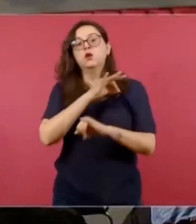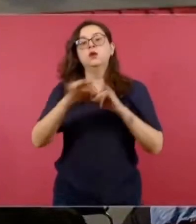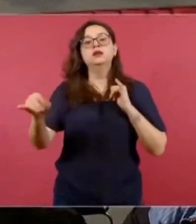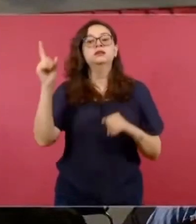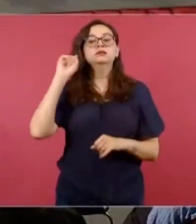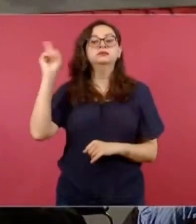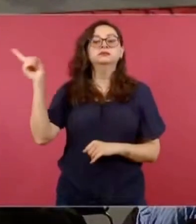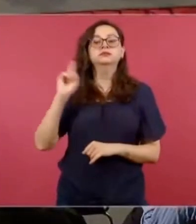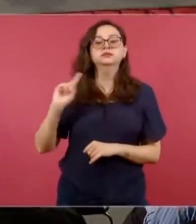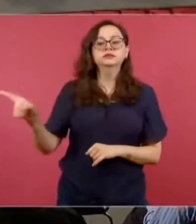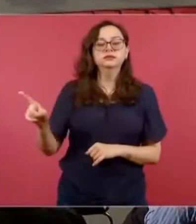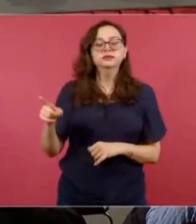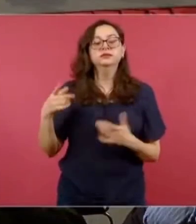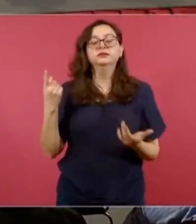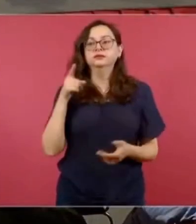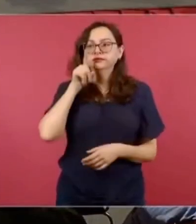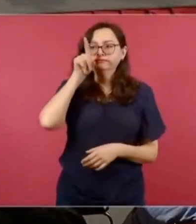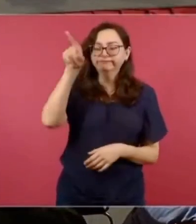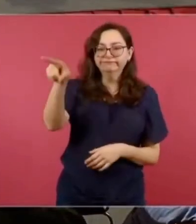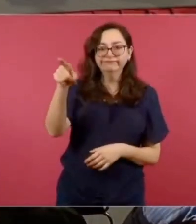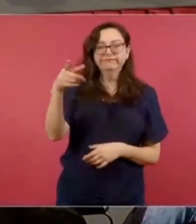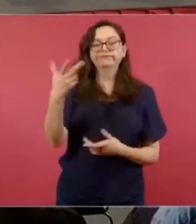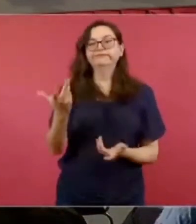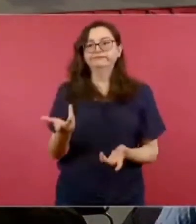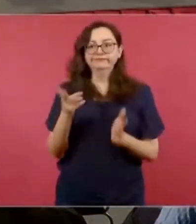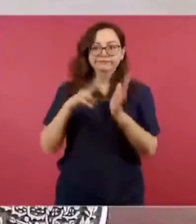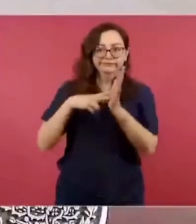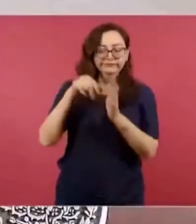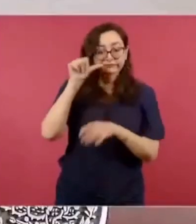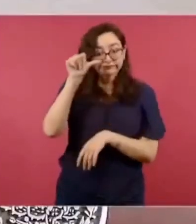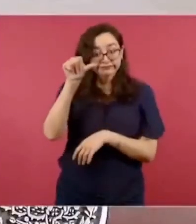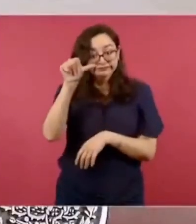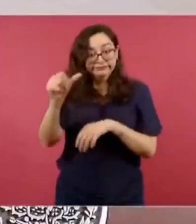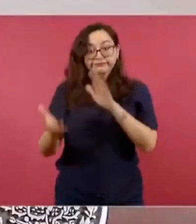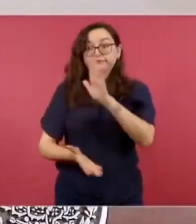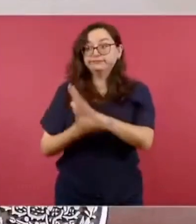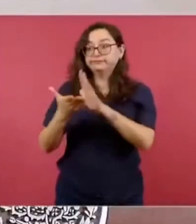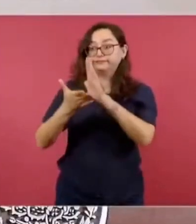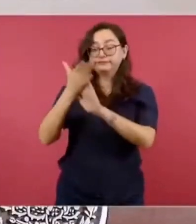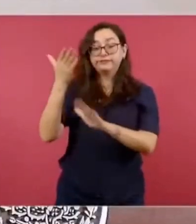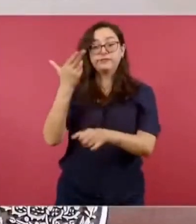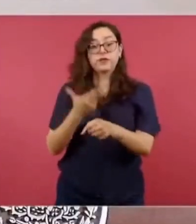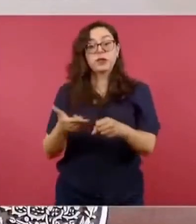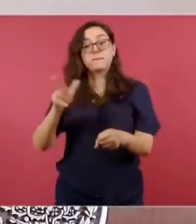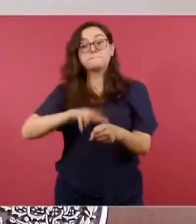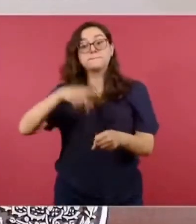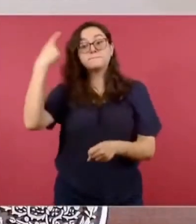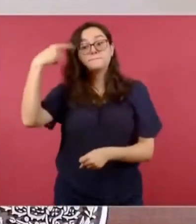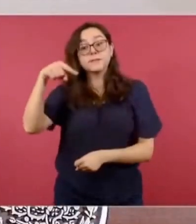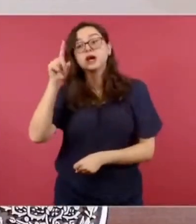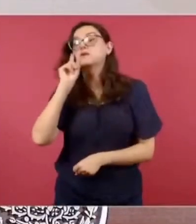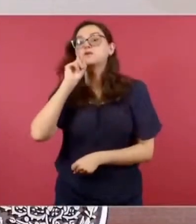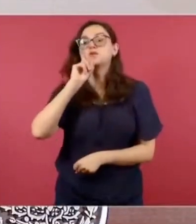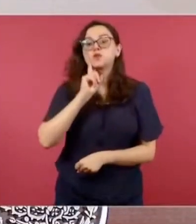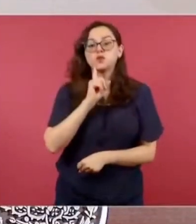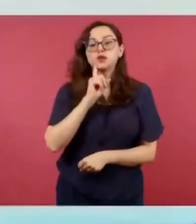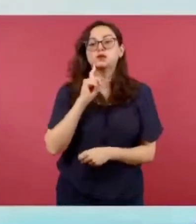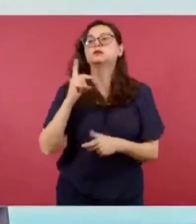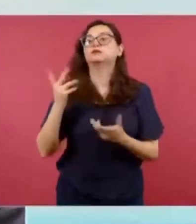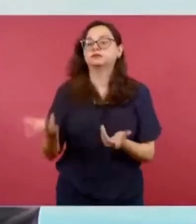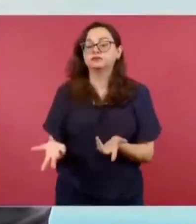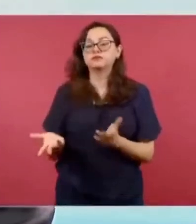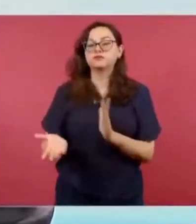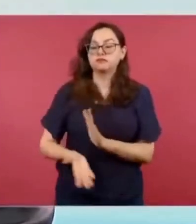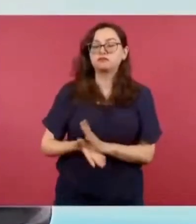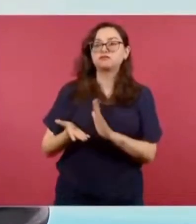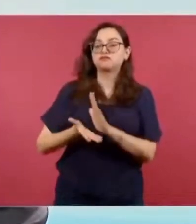en Fresnillo, que había comenzado a construirse en 2016. La obra civil se concluyó hasta 2019, pero no había entrado